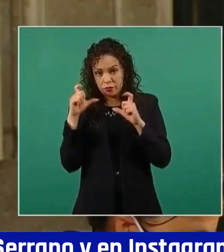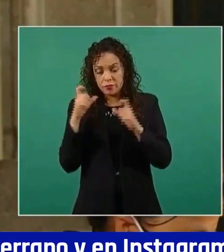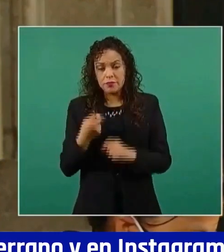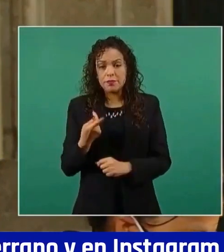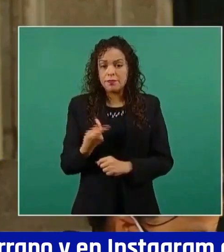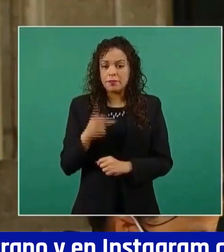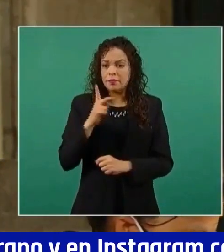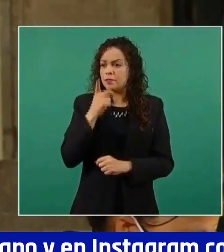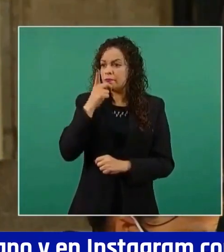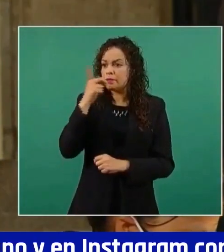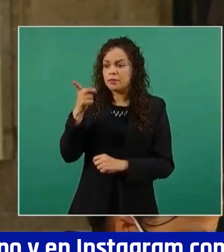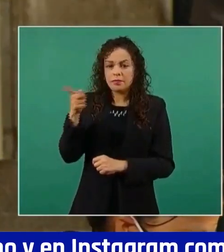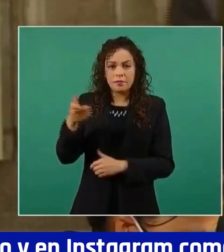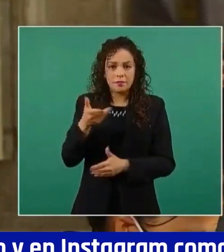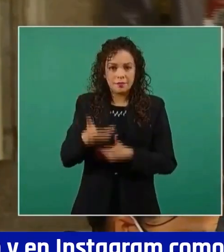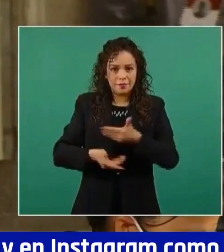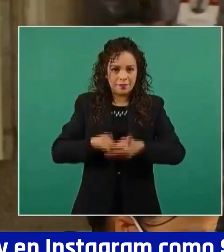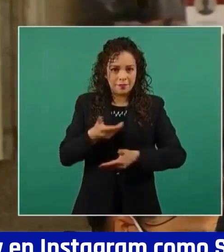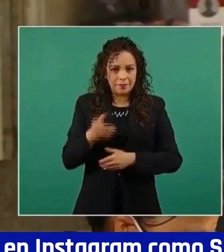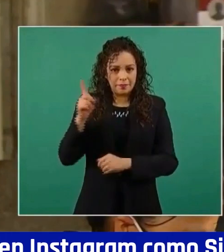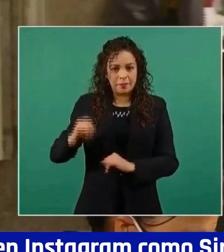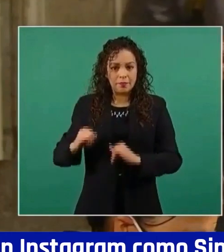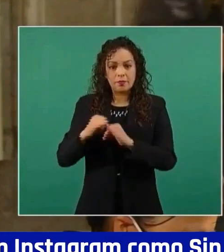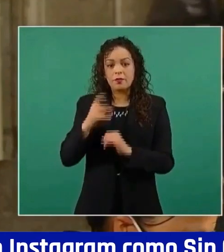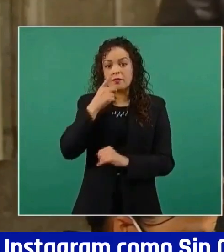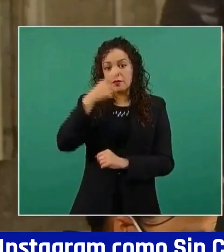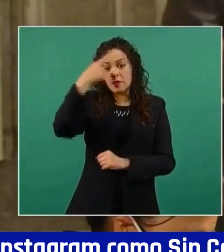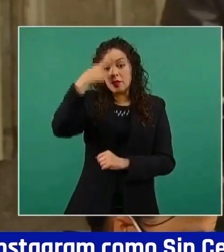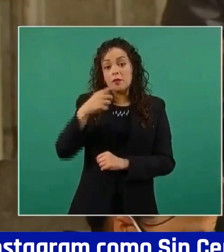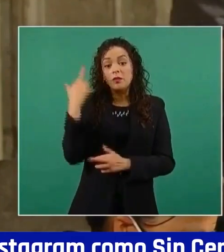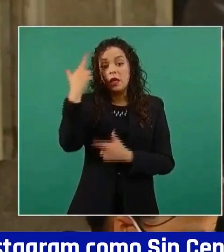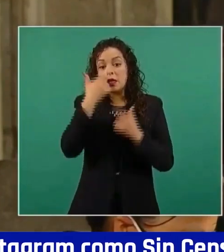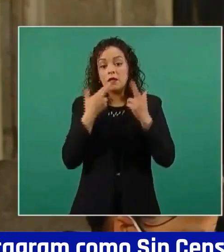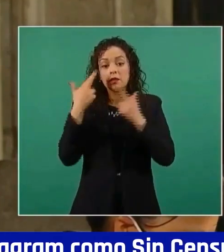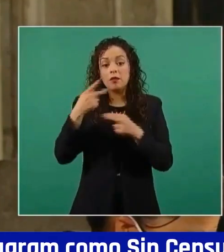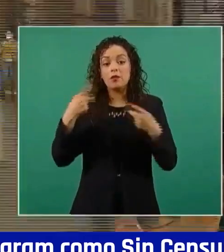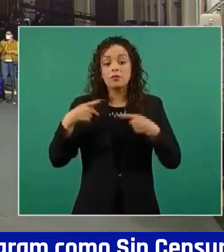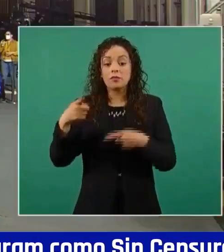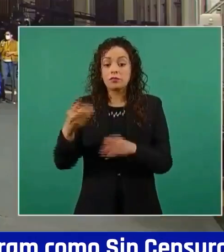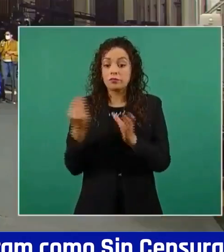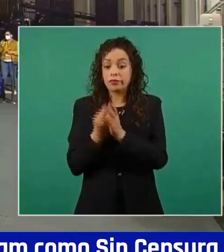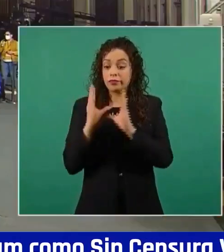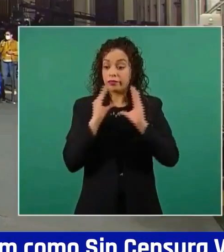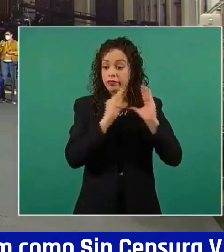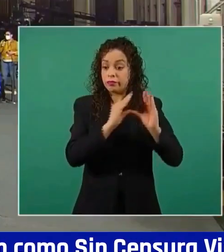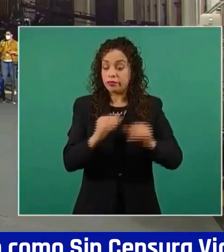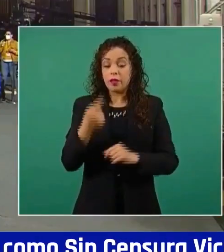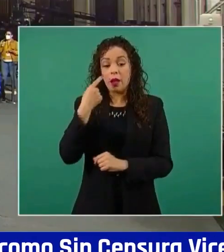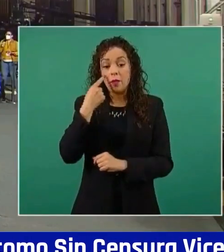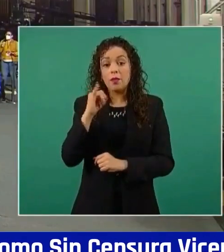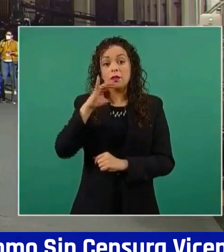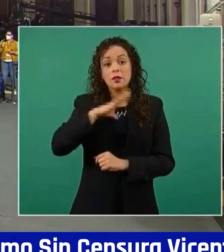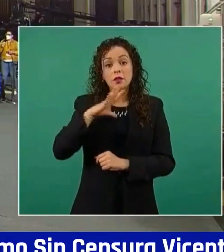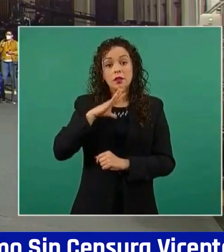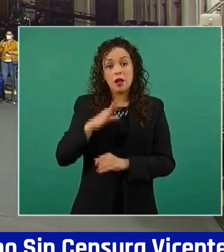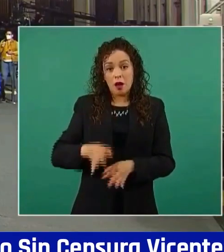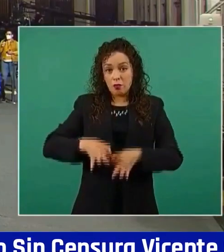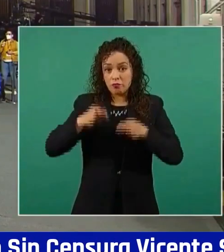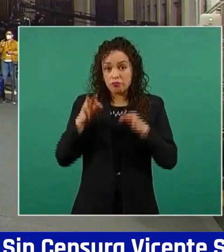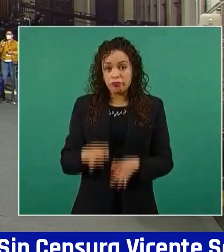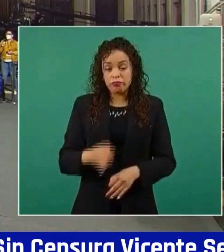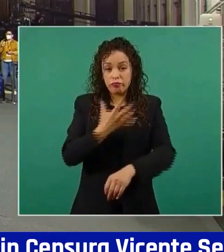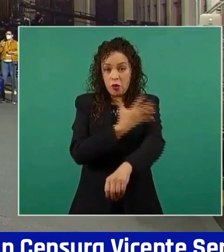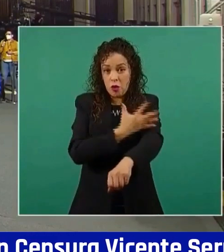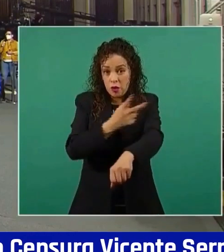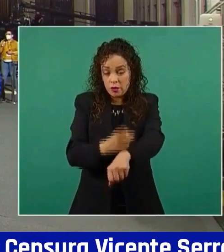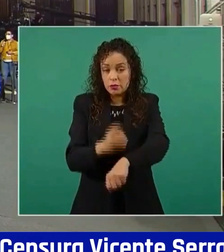decían los funcionarios del instituto es que era para medir la lealtad que tenían los capacitadores hacia el instituto. Y después les mencionaron